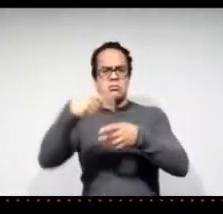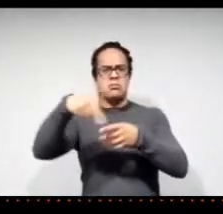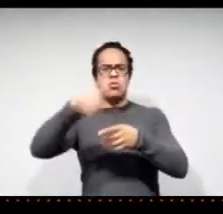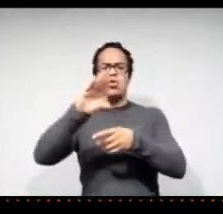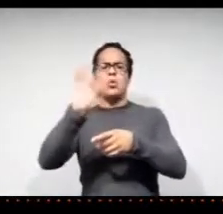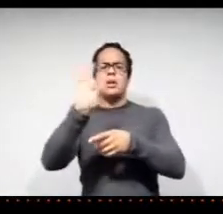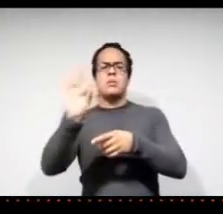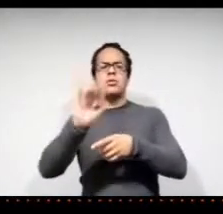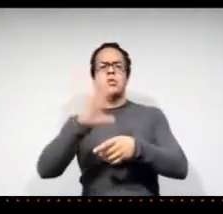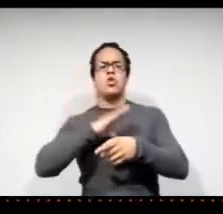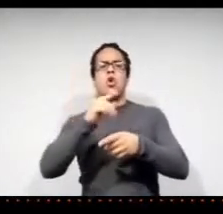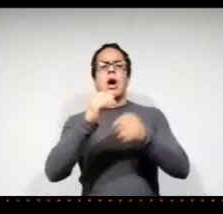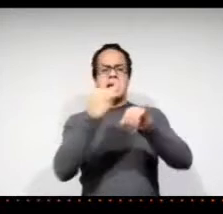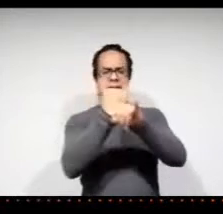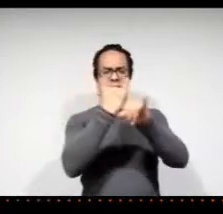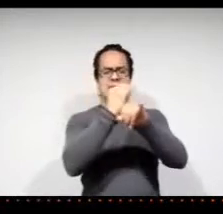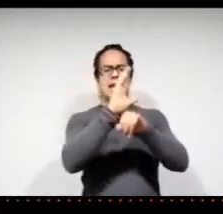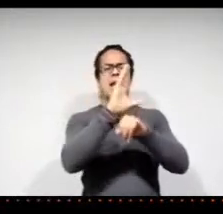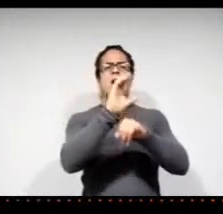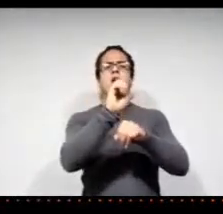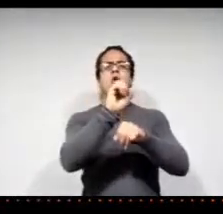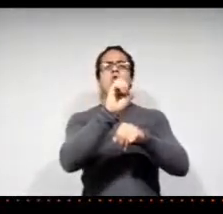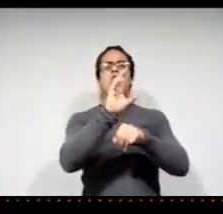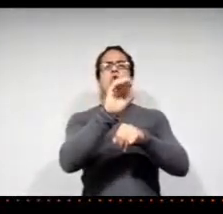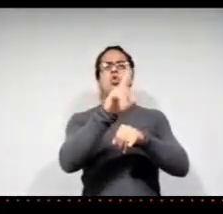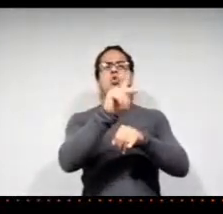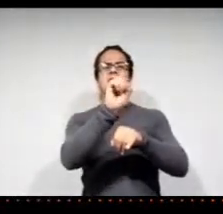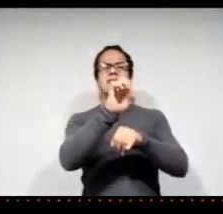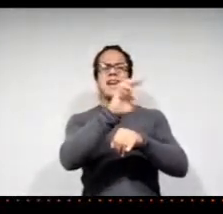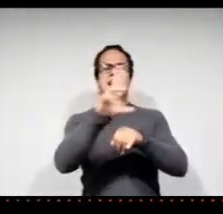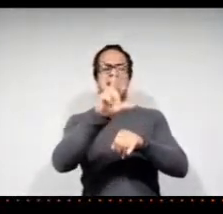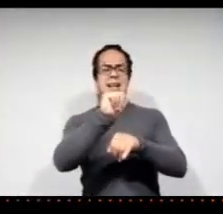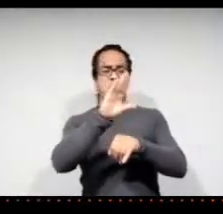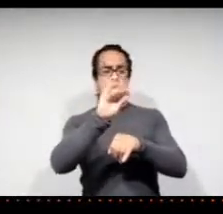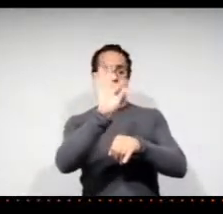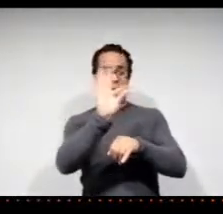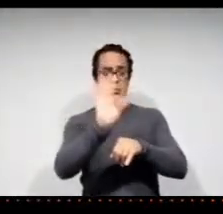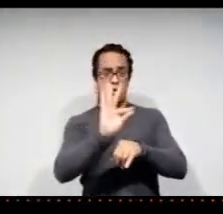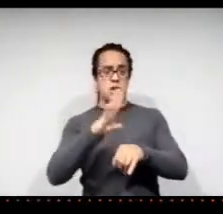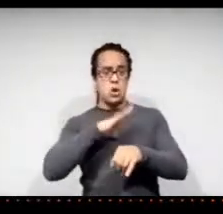edX, tal vez más del 90%, son cursos que están en inglés.